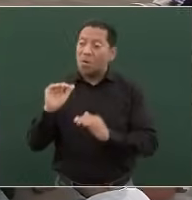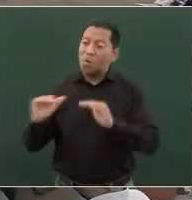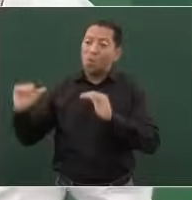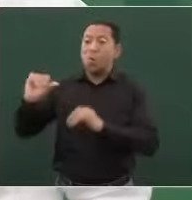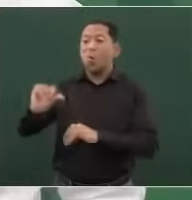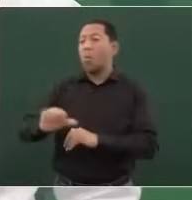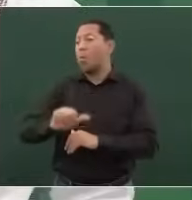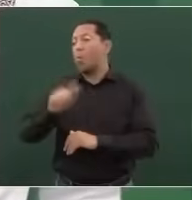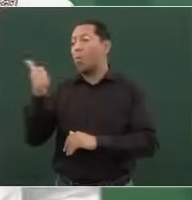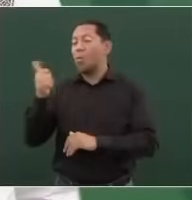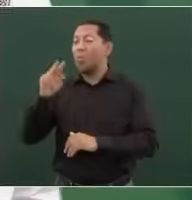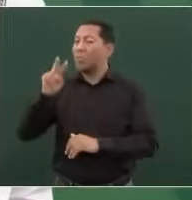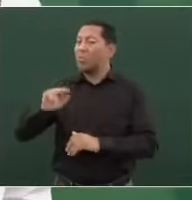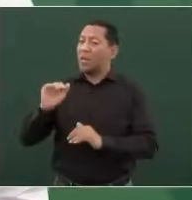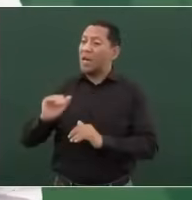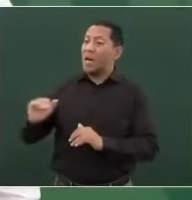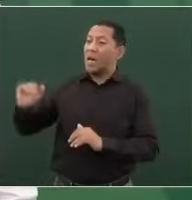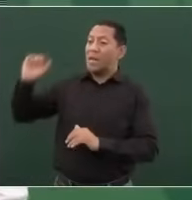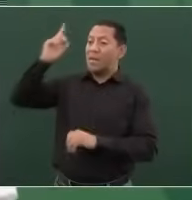Es que arriba